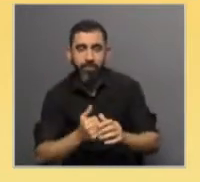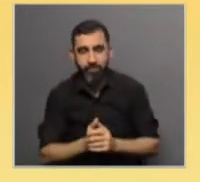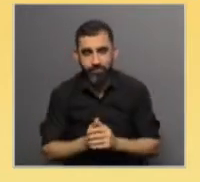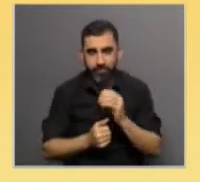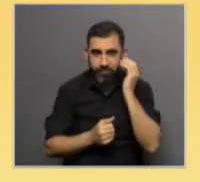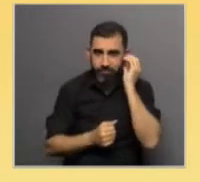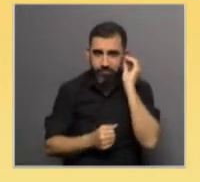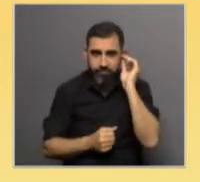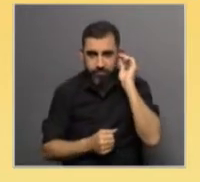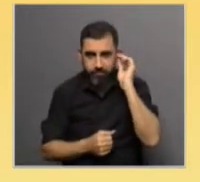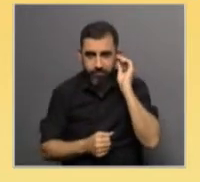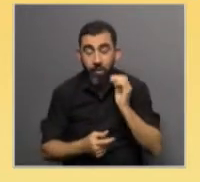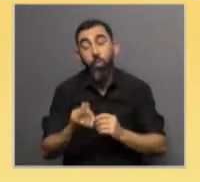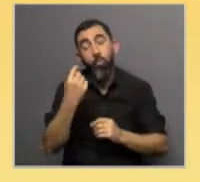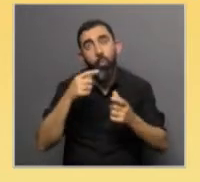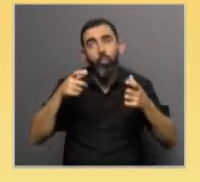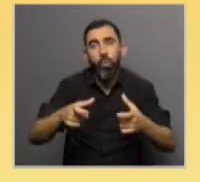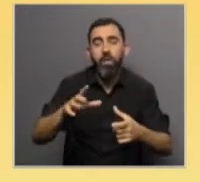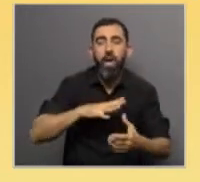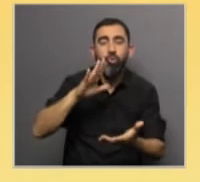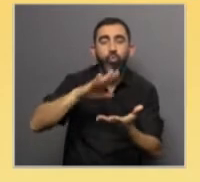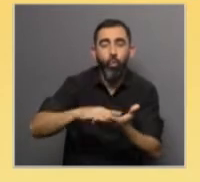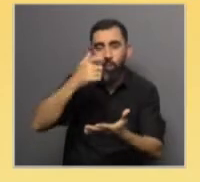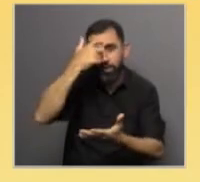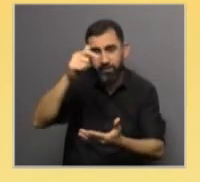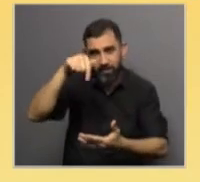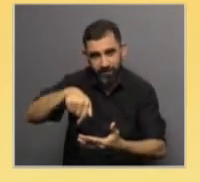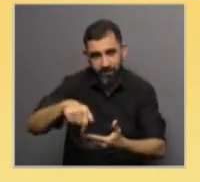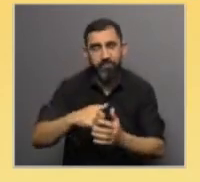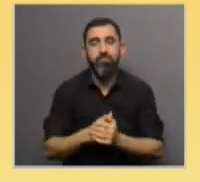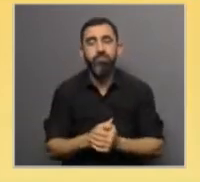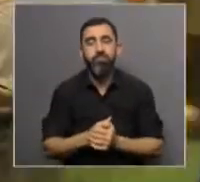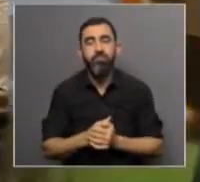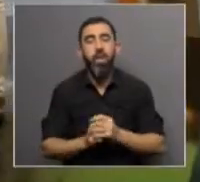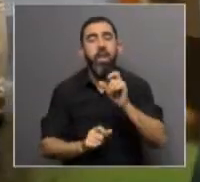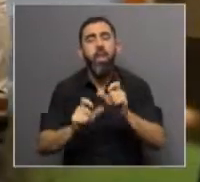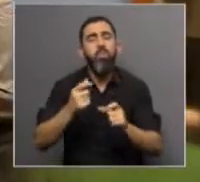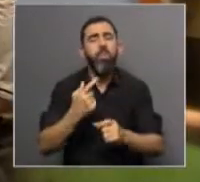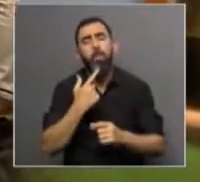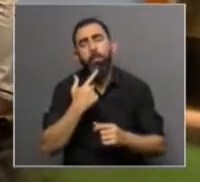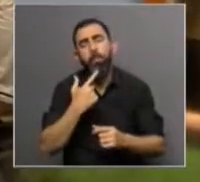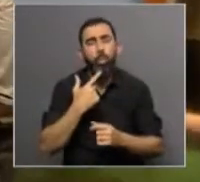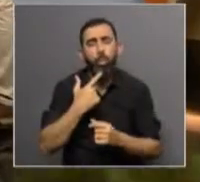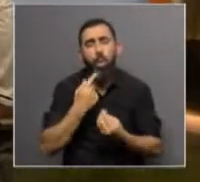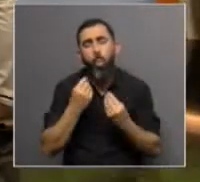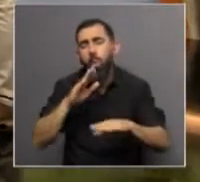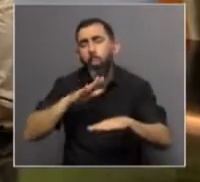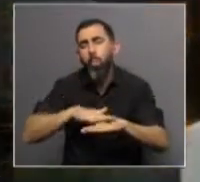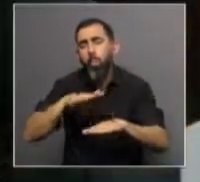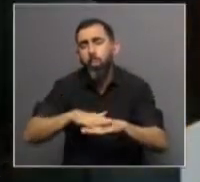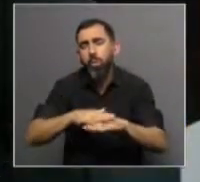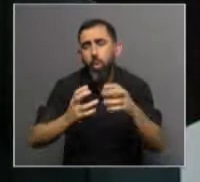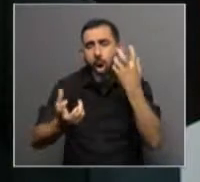Por suerte tenemos sobre ciencia, ¿no? Está bien. La gente se pregunta en qué momento, si estamos hablando de fauna